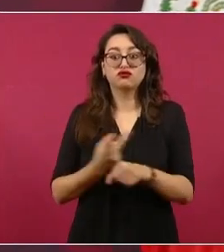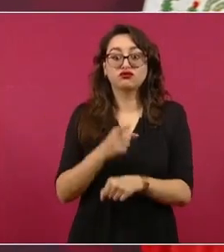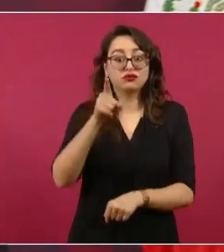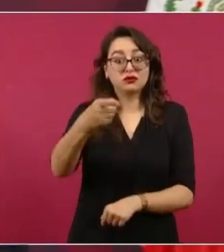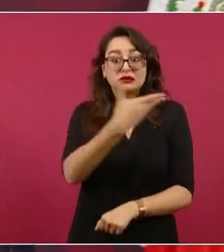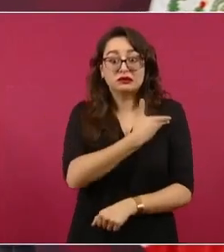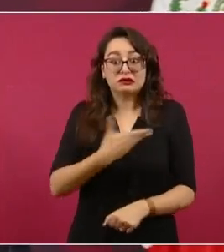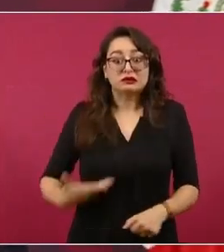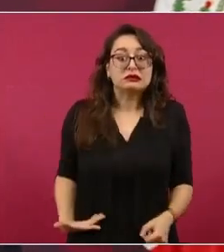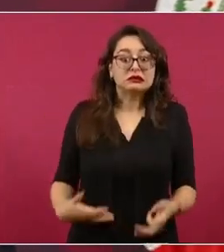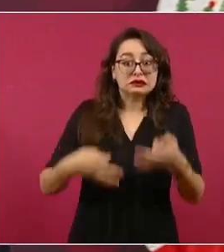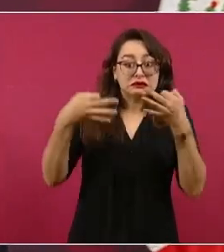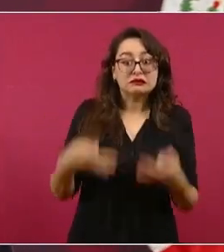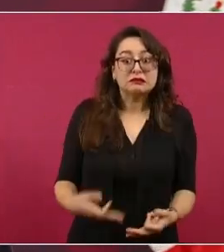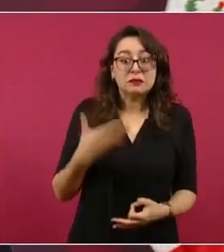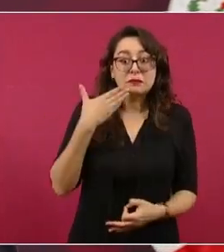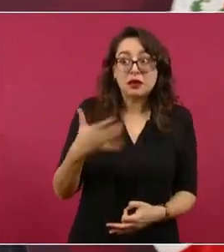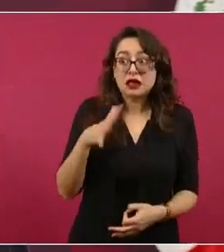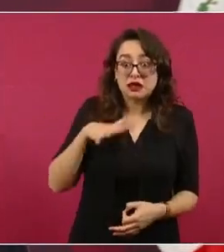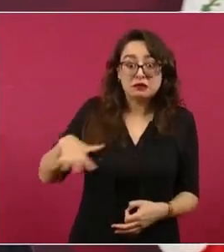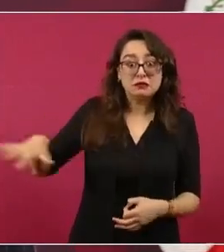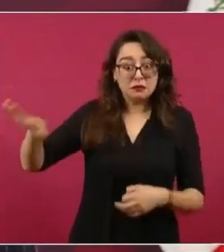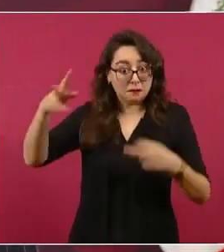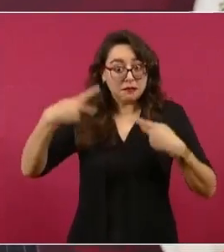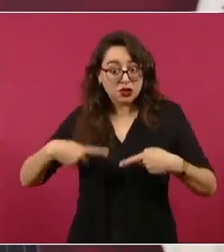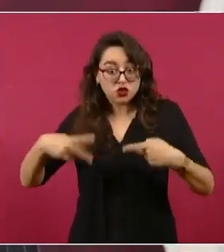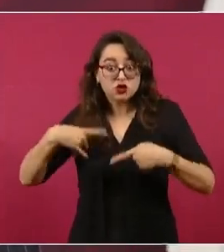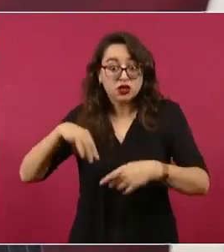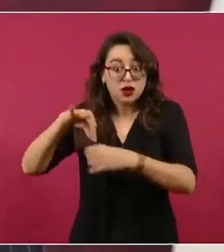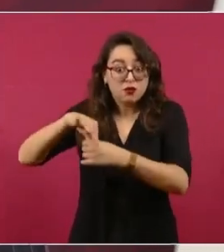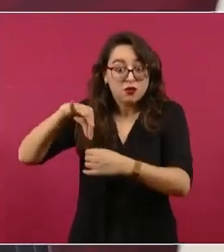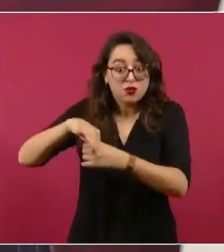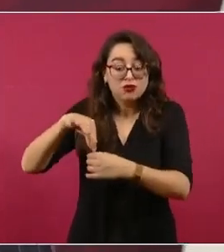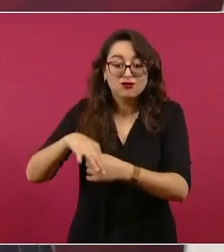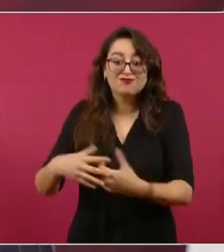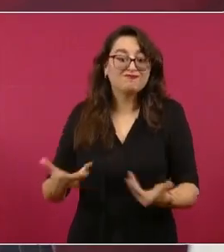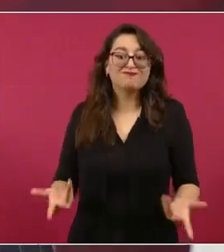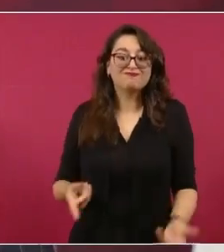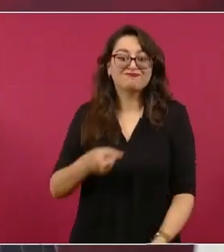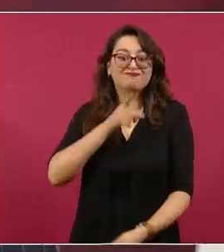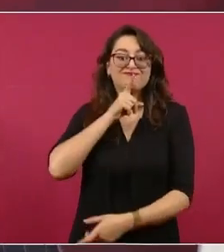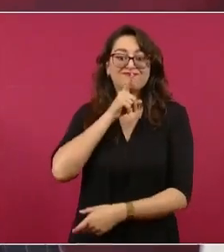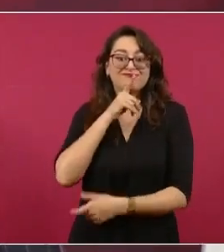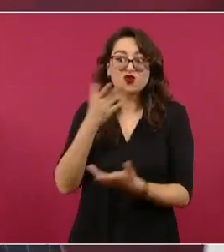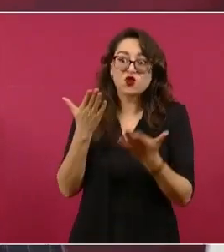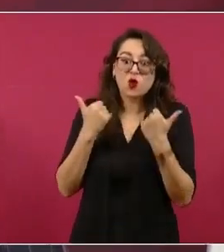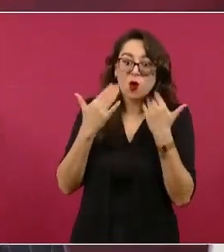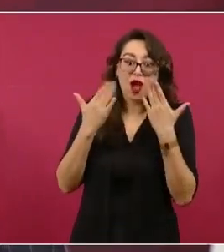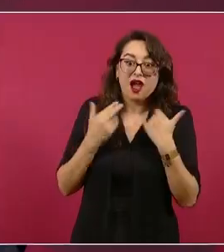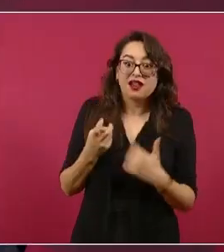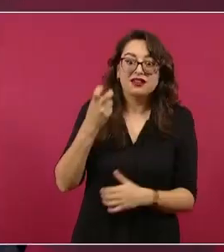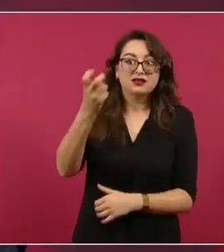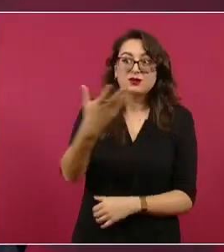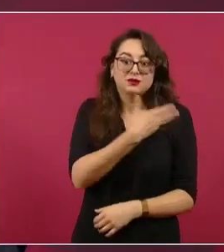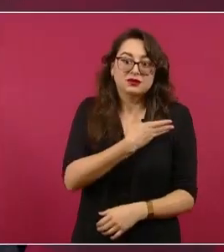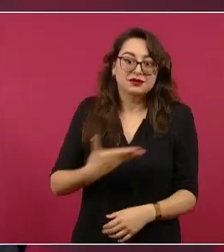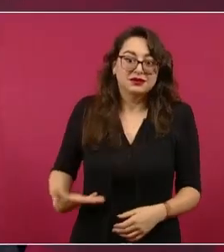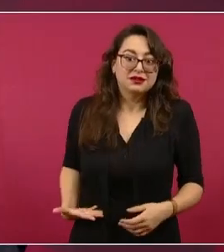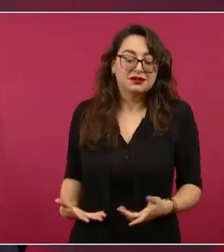no es legal y legítimamente para nosotros presidenta del Perú.